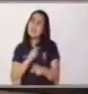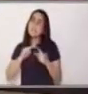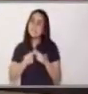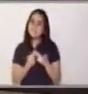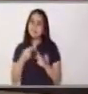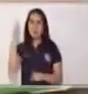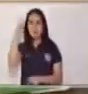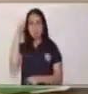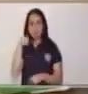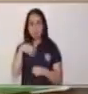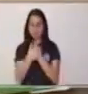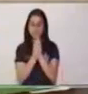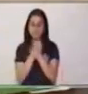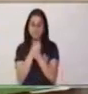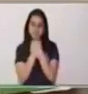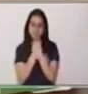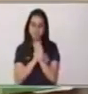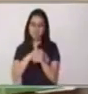que laves tus manos